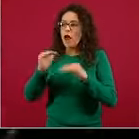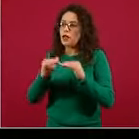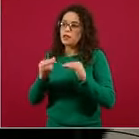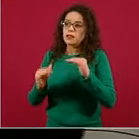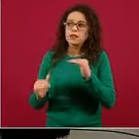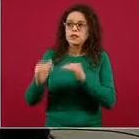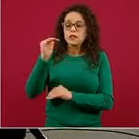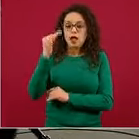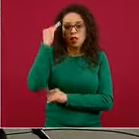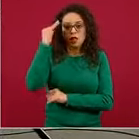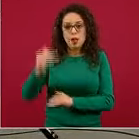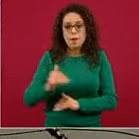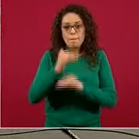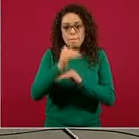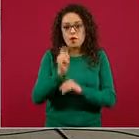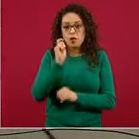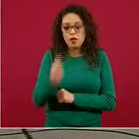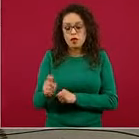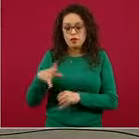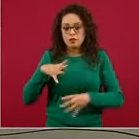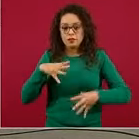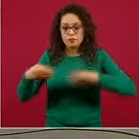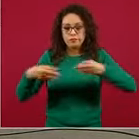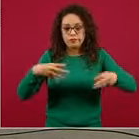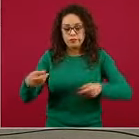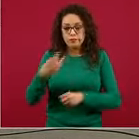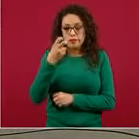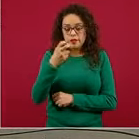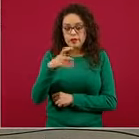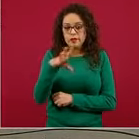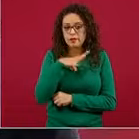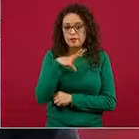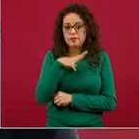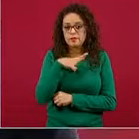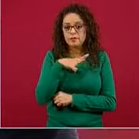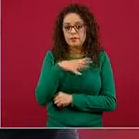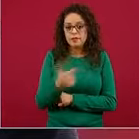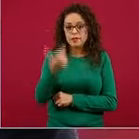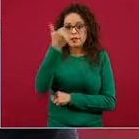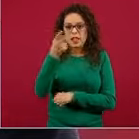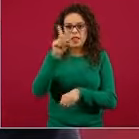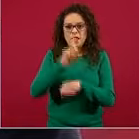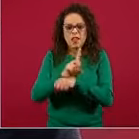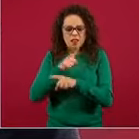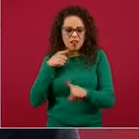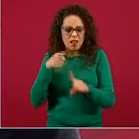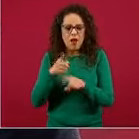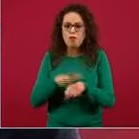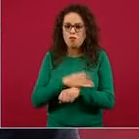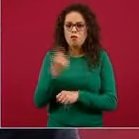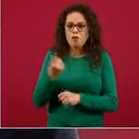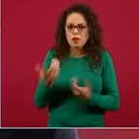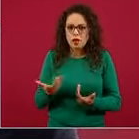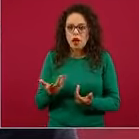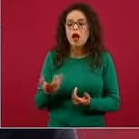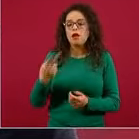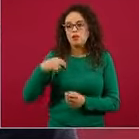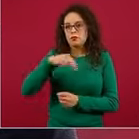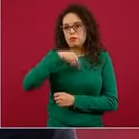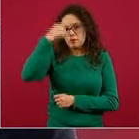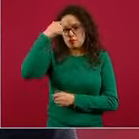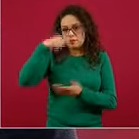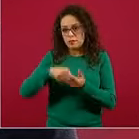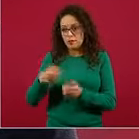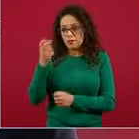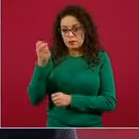contagiosidad que precisamente lo ubica en esta ventana de 7 días, es que consideramos que de seguro CDC